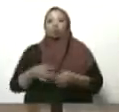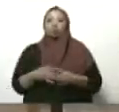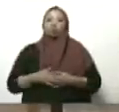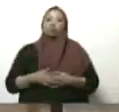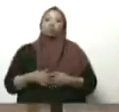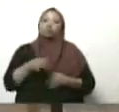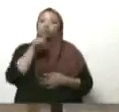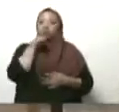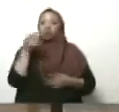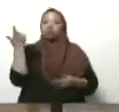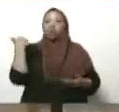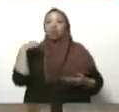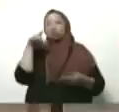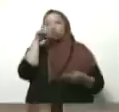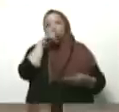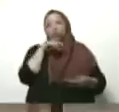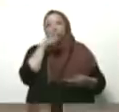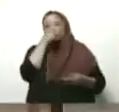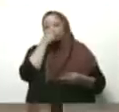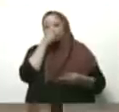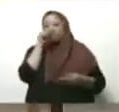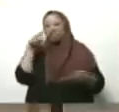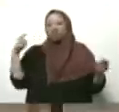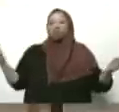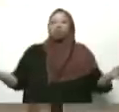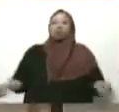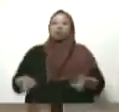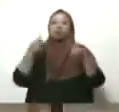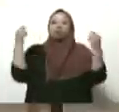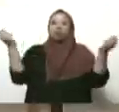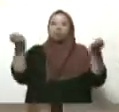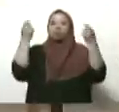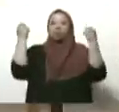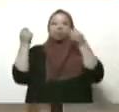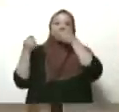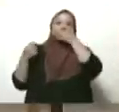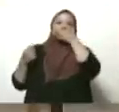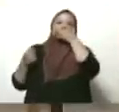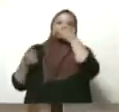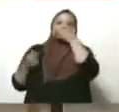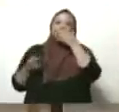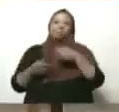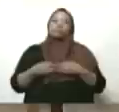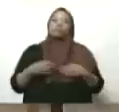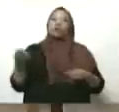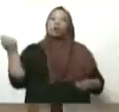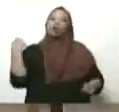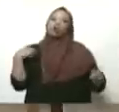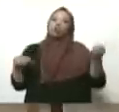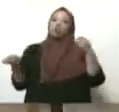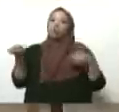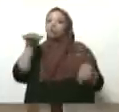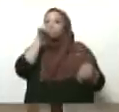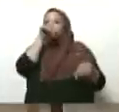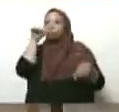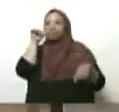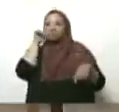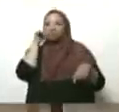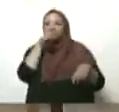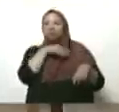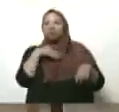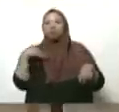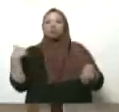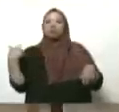inicio del periodo escolar tanto la campaña la droga destruye tu familia como pedofilia es crimen quiero